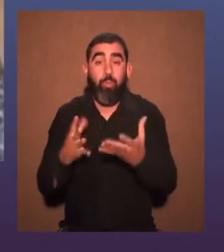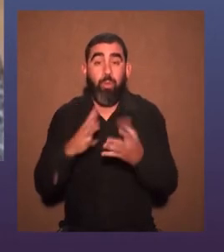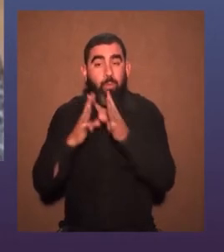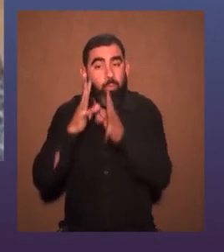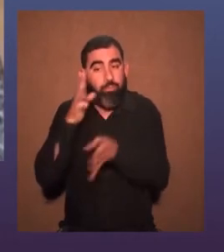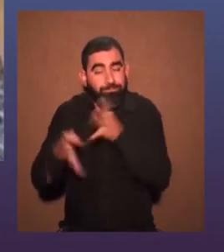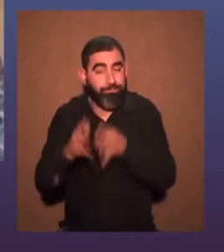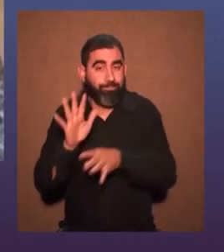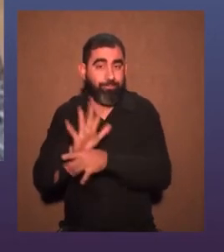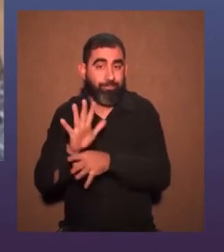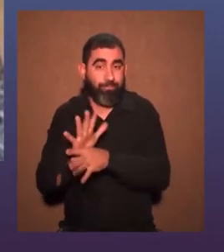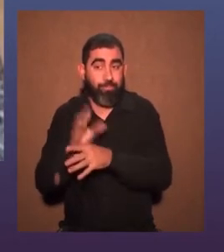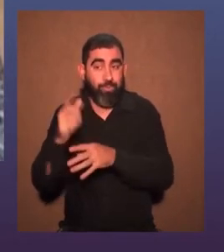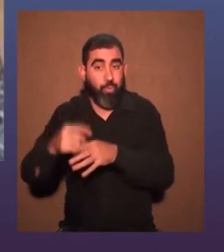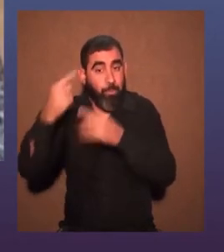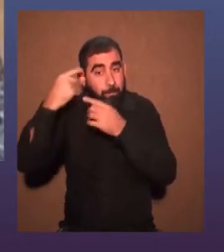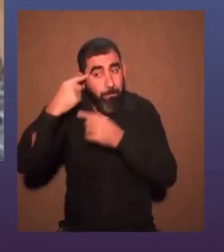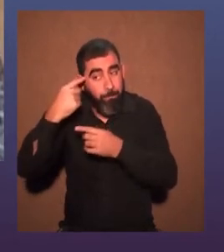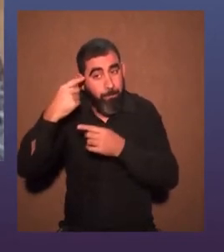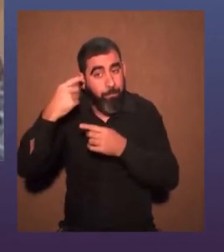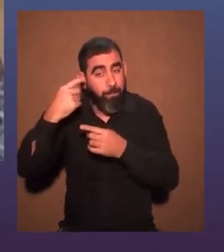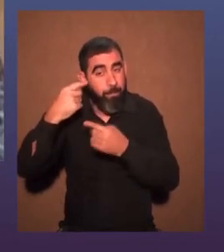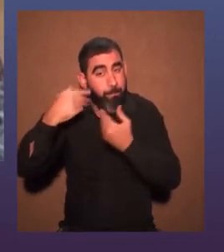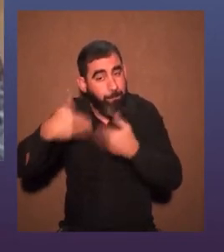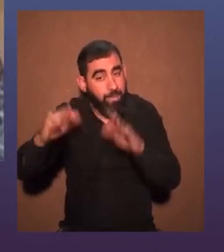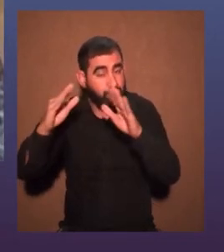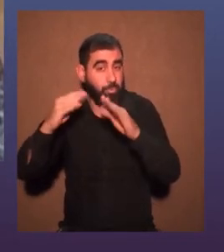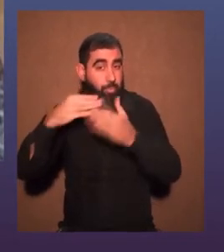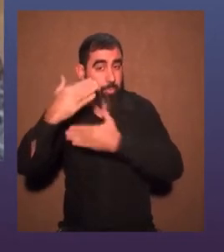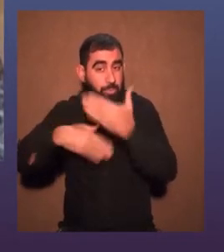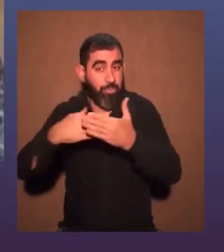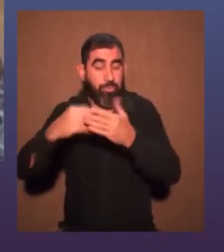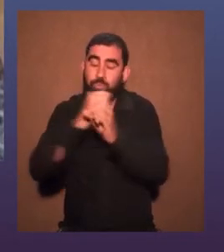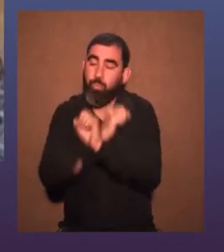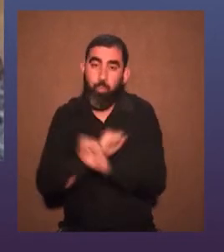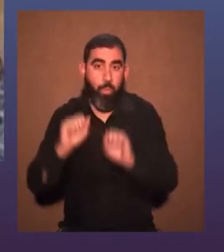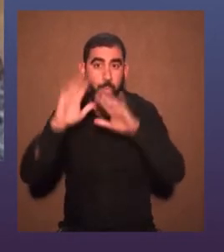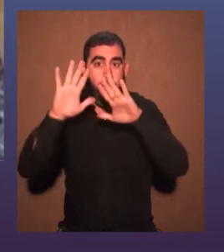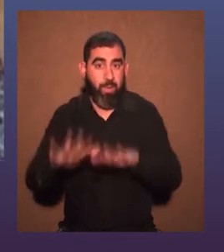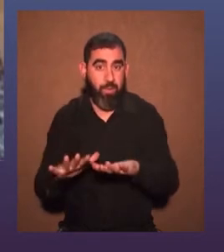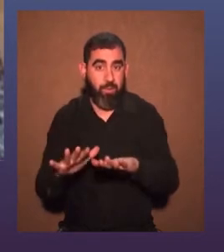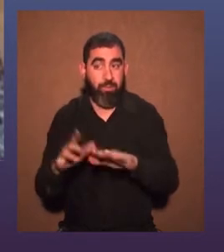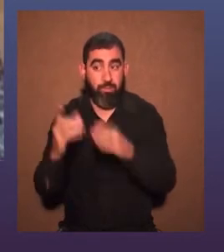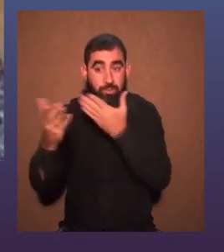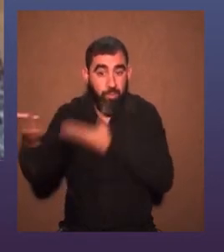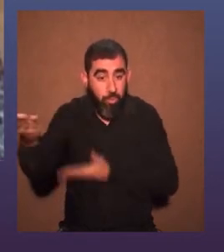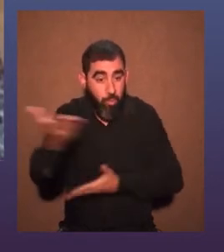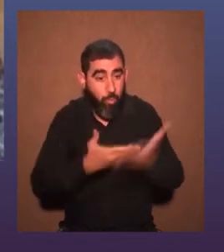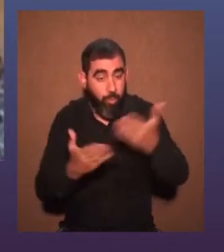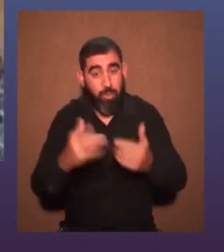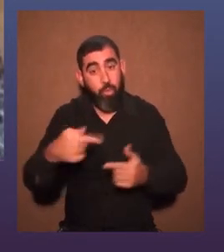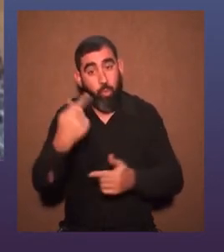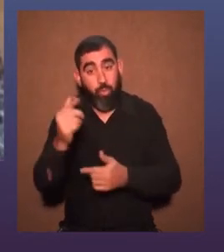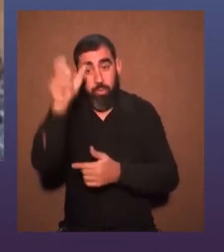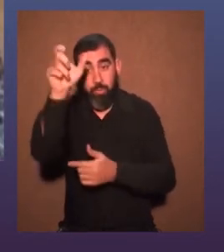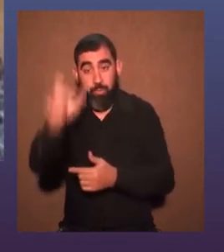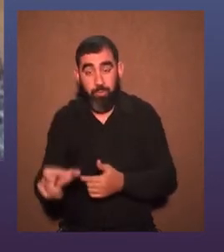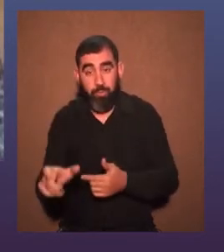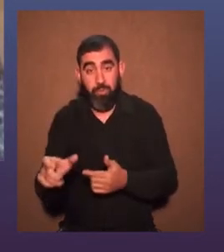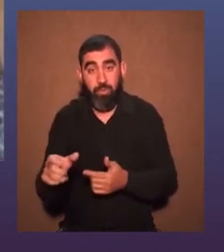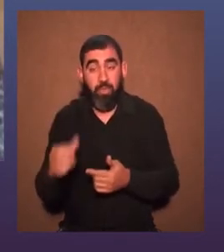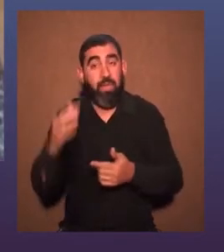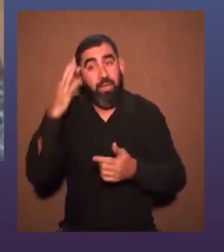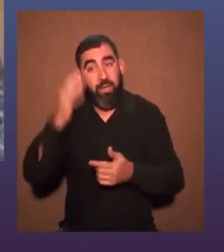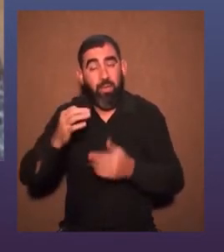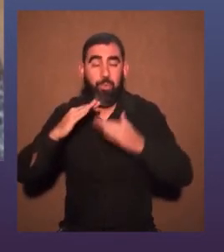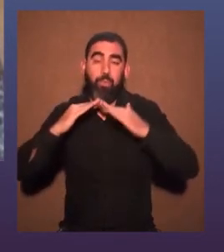motor además, ¿no? Entonces una vez que uno inicia un proceso, no para, y bueno, cuando lo compartís con otro, parecería como que hay un